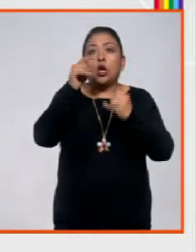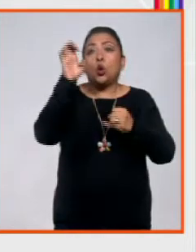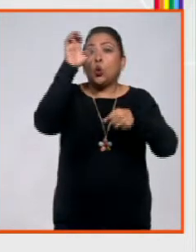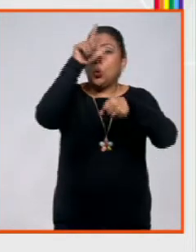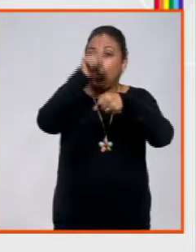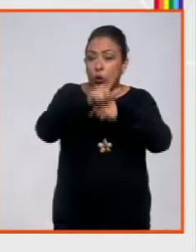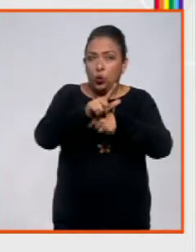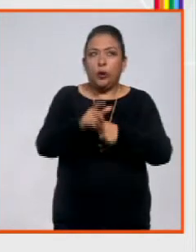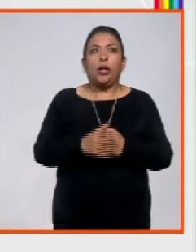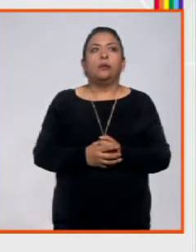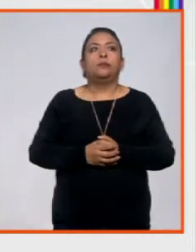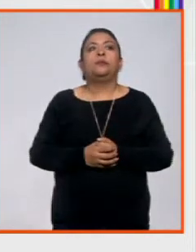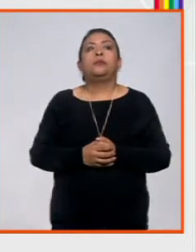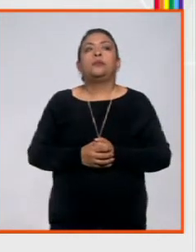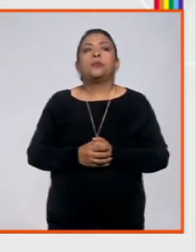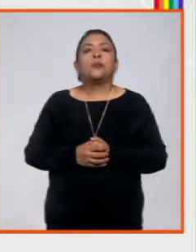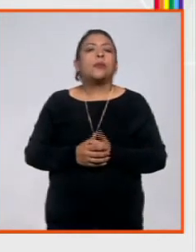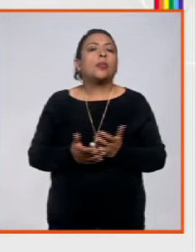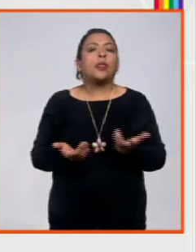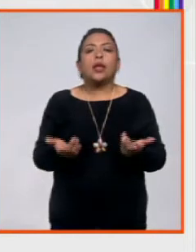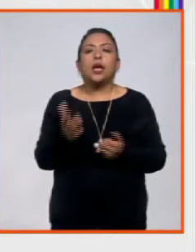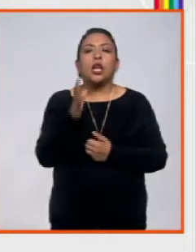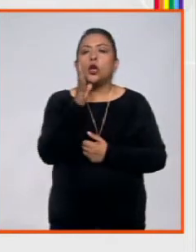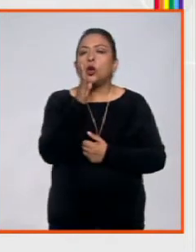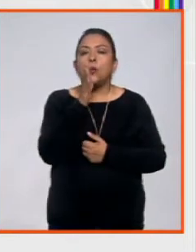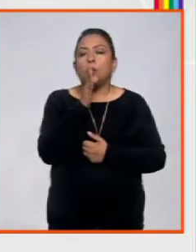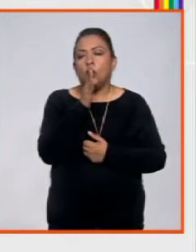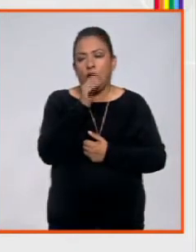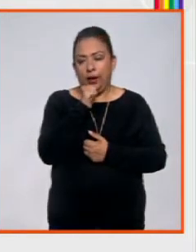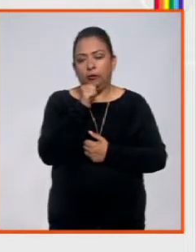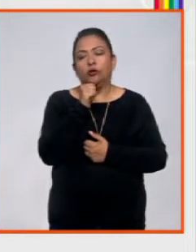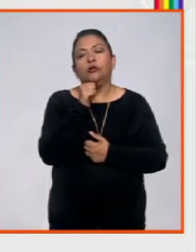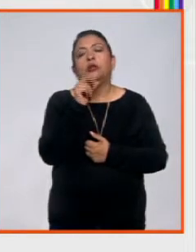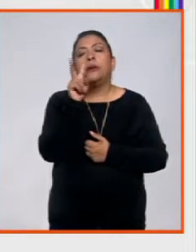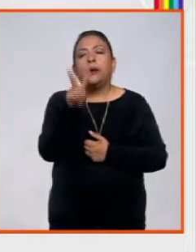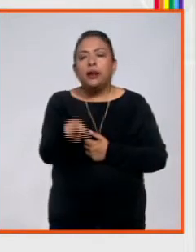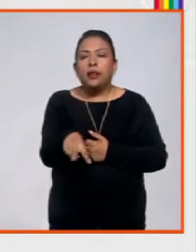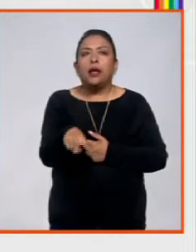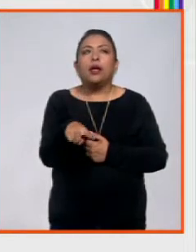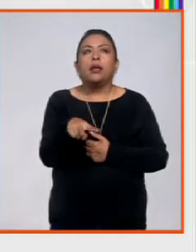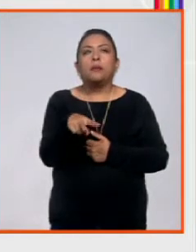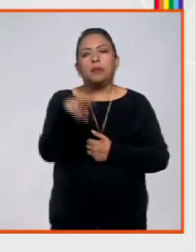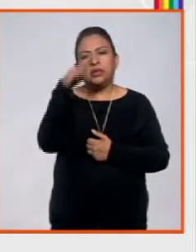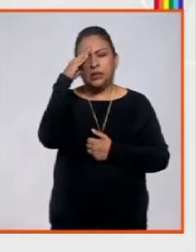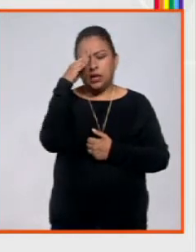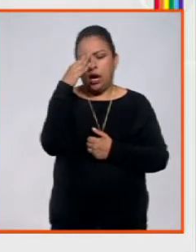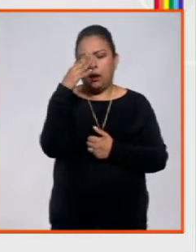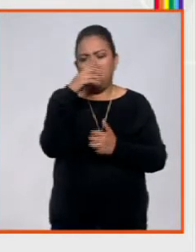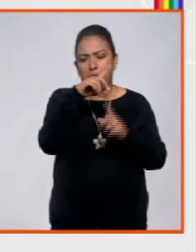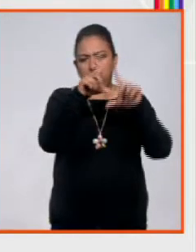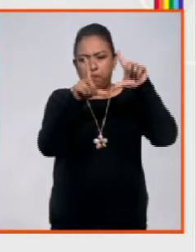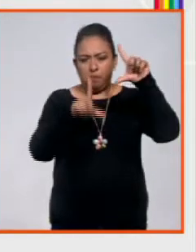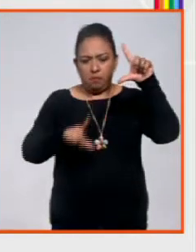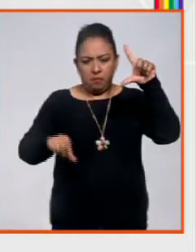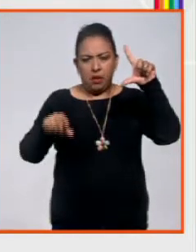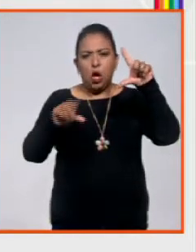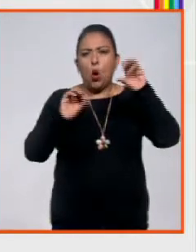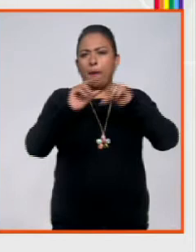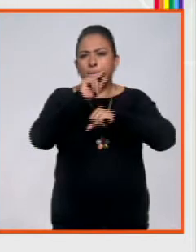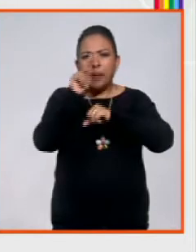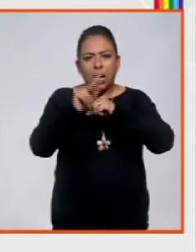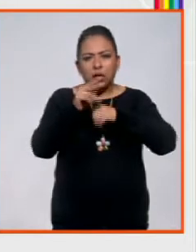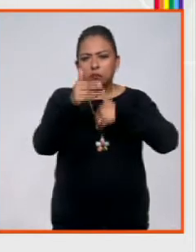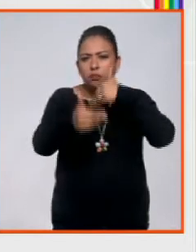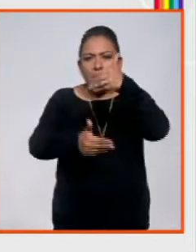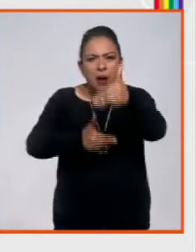cultura no podemos como he estado diciendo concebir el desarrollo de un país si no lo